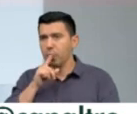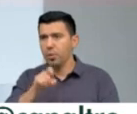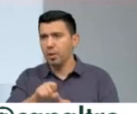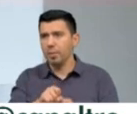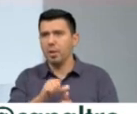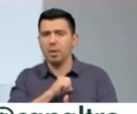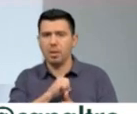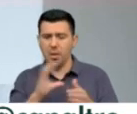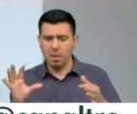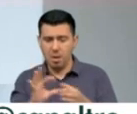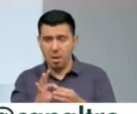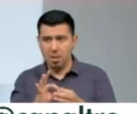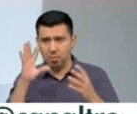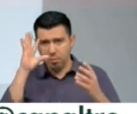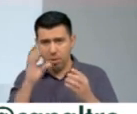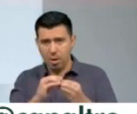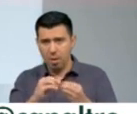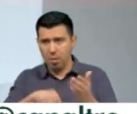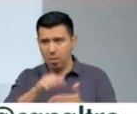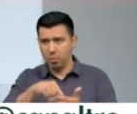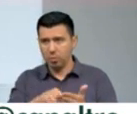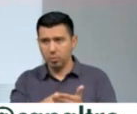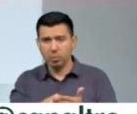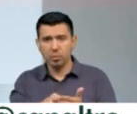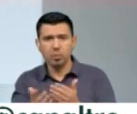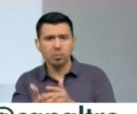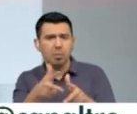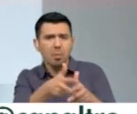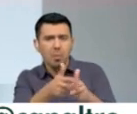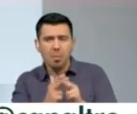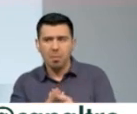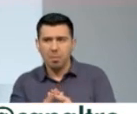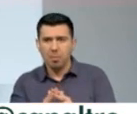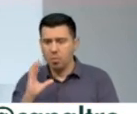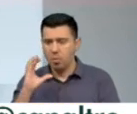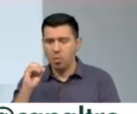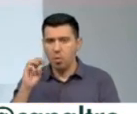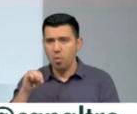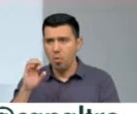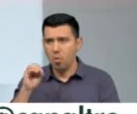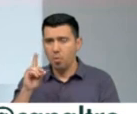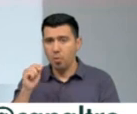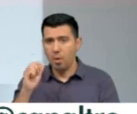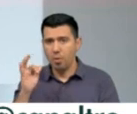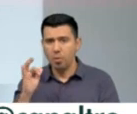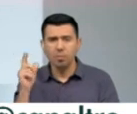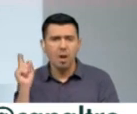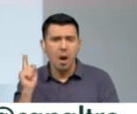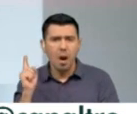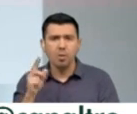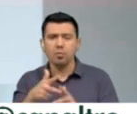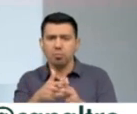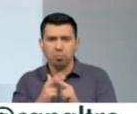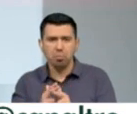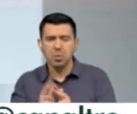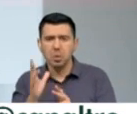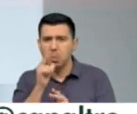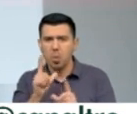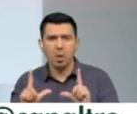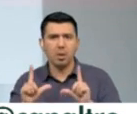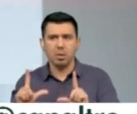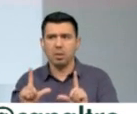un suscrito un contrato de comodato que había vencido hacía algunos años es decir no existía realmente un título para